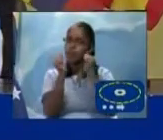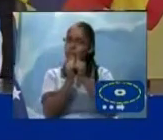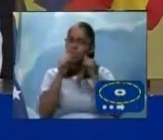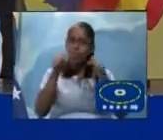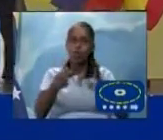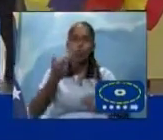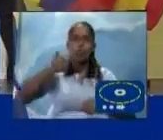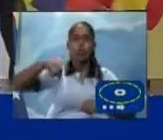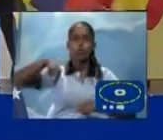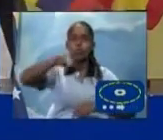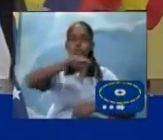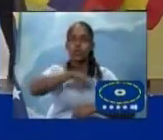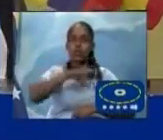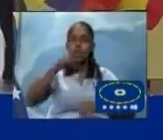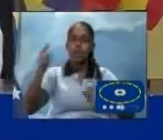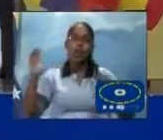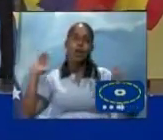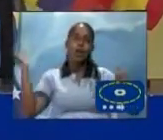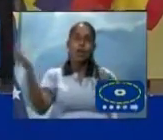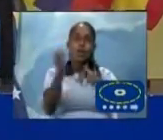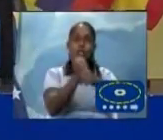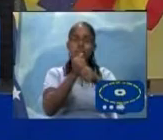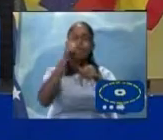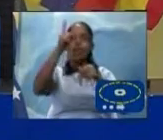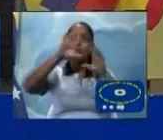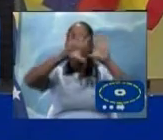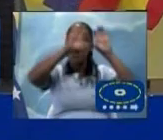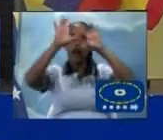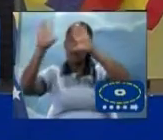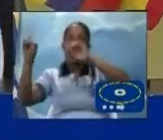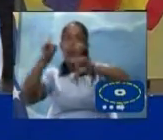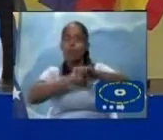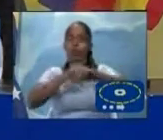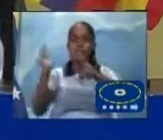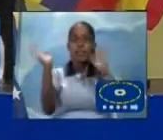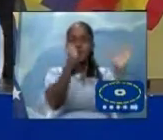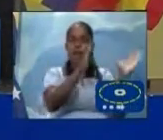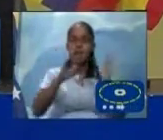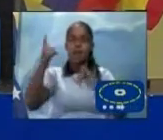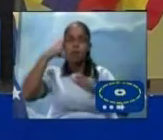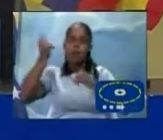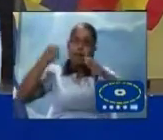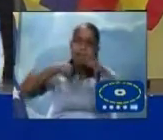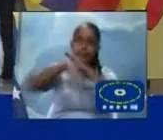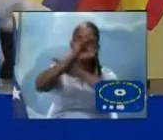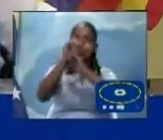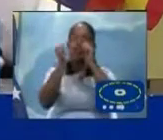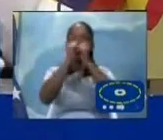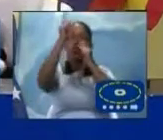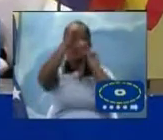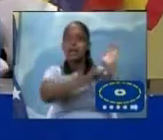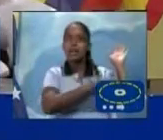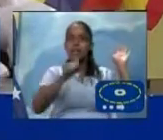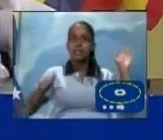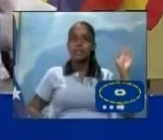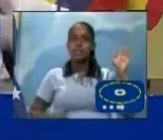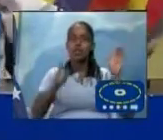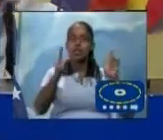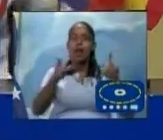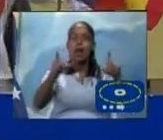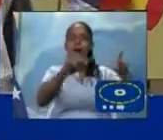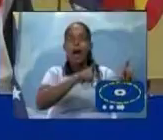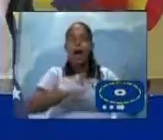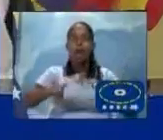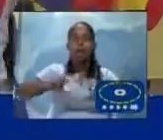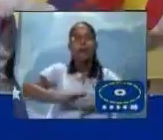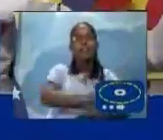con nosotros nos encontraremos en las nubes del aire para irnos con el Señor a la